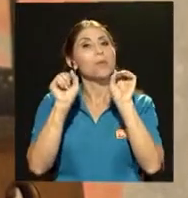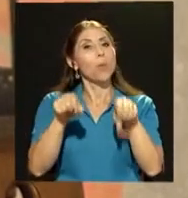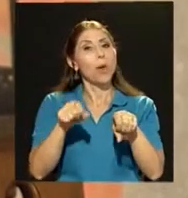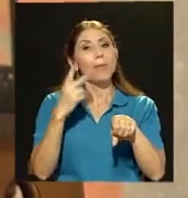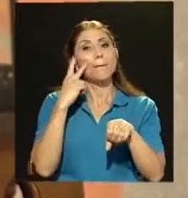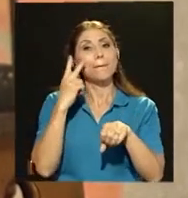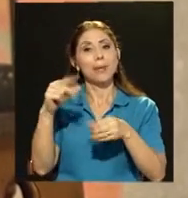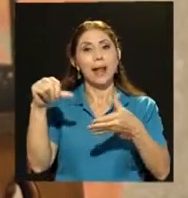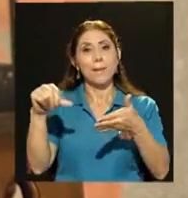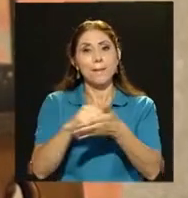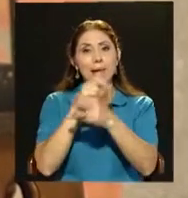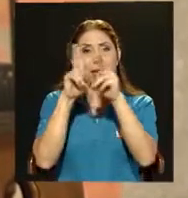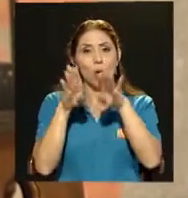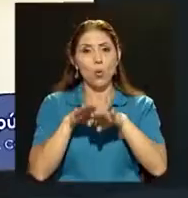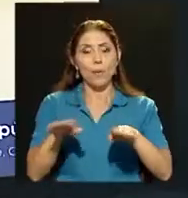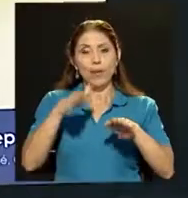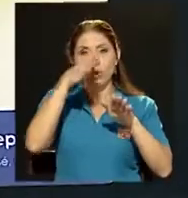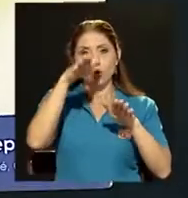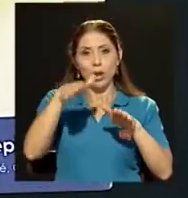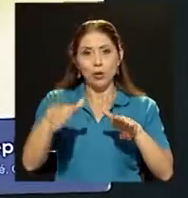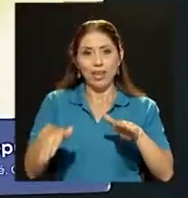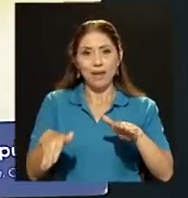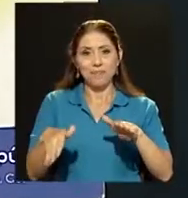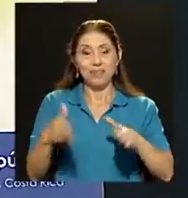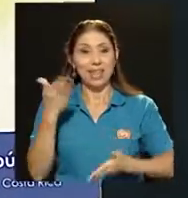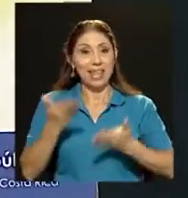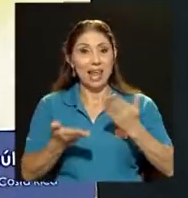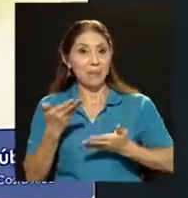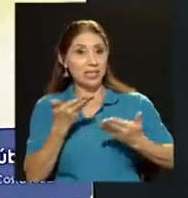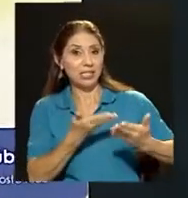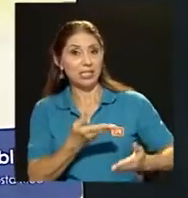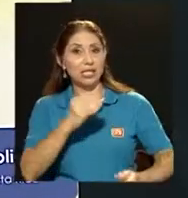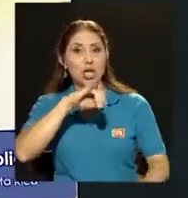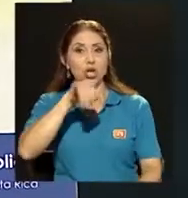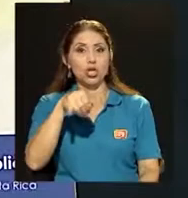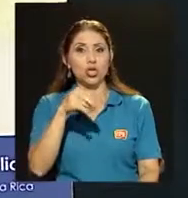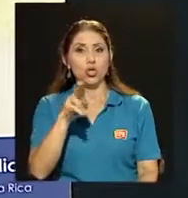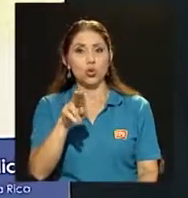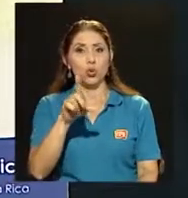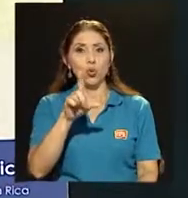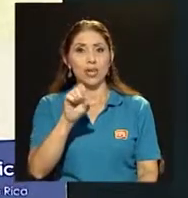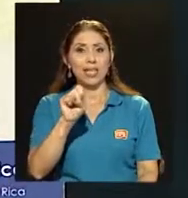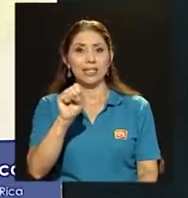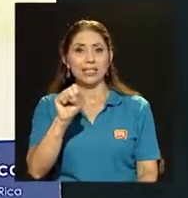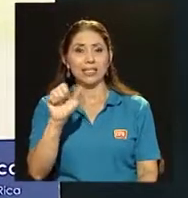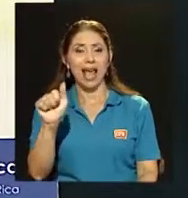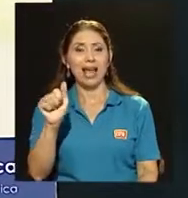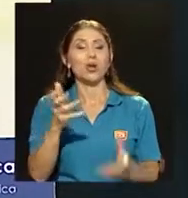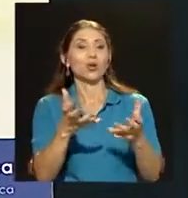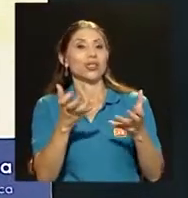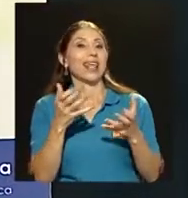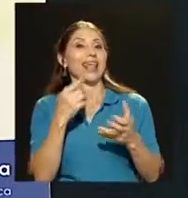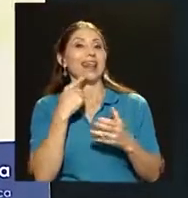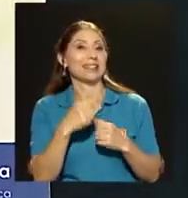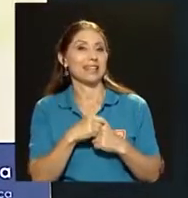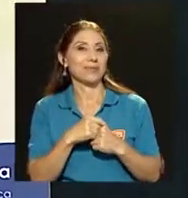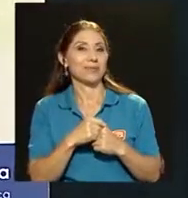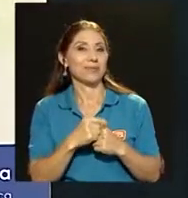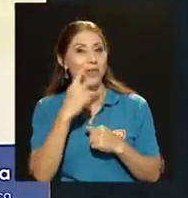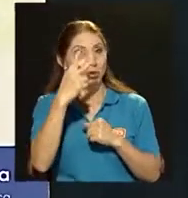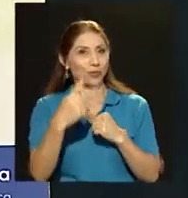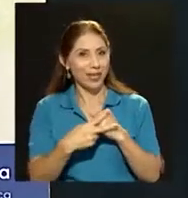de la Contraloría, que tal vez Yulisa nos quiere decir y decir dos veces, una primera vez